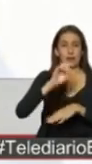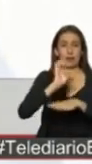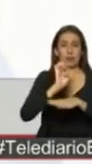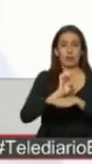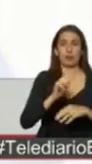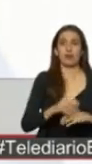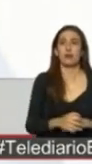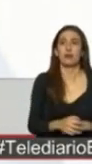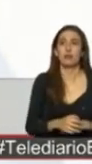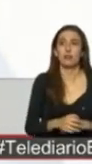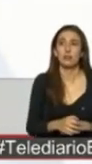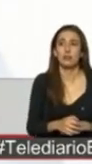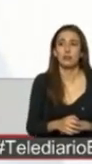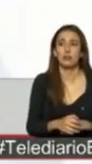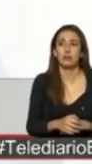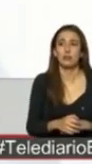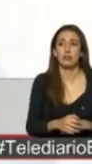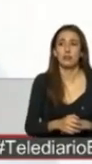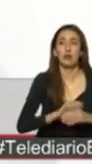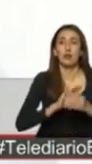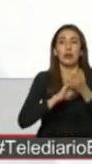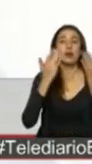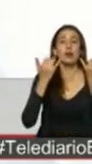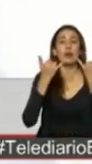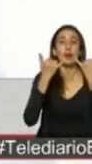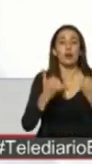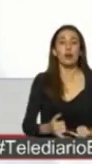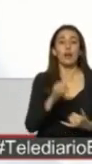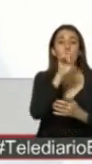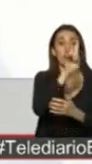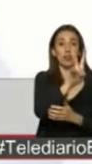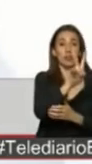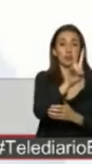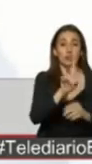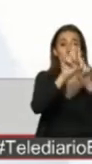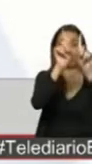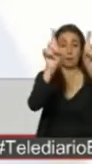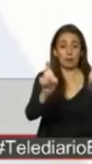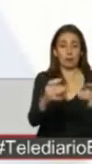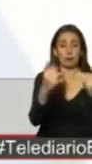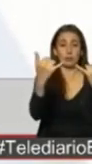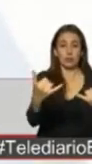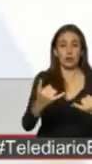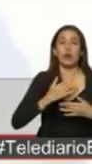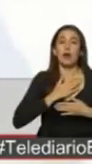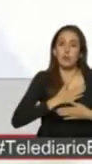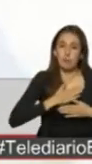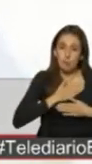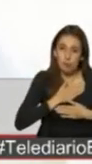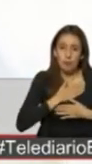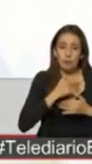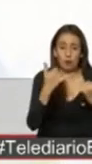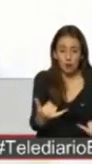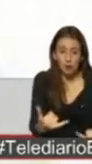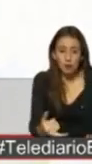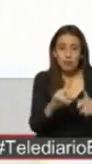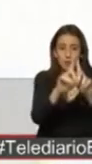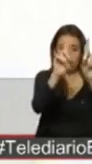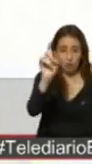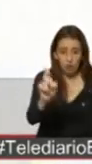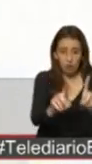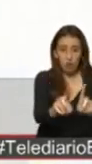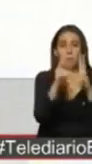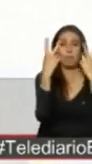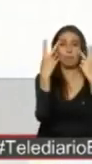Bueno, se ha establecido previamente la participación de 2 preguntas en ese orden. Les ruego, por favor, vamos a